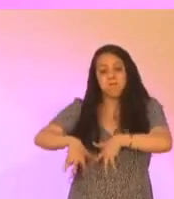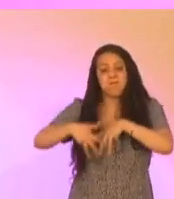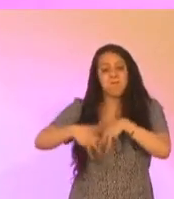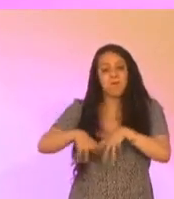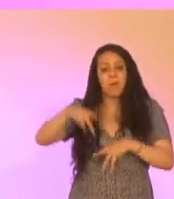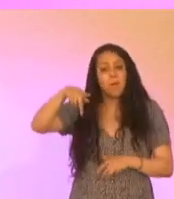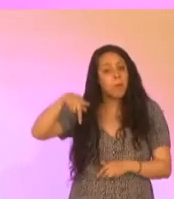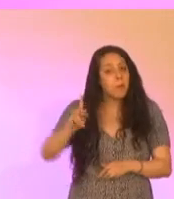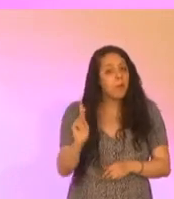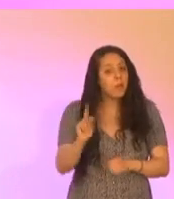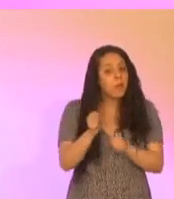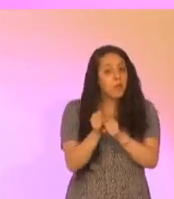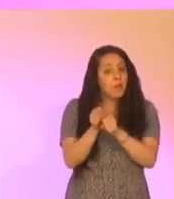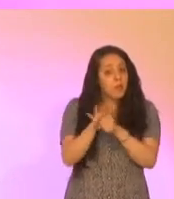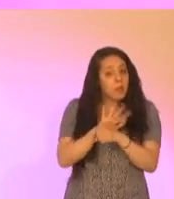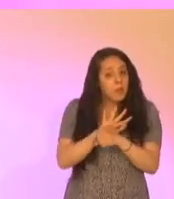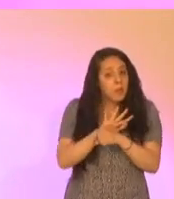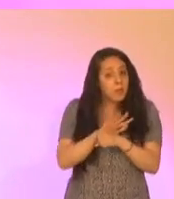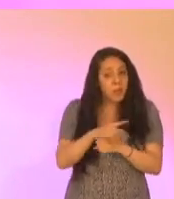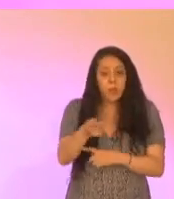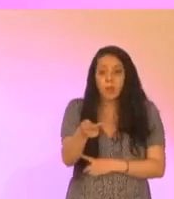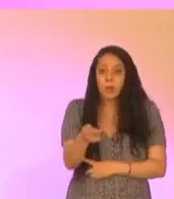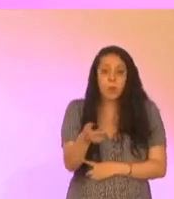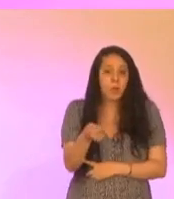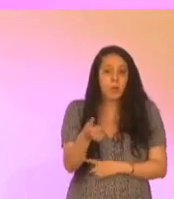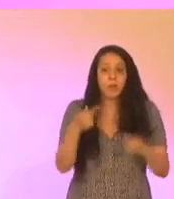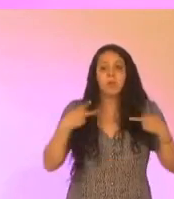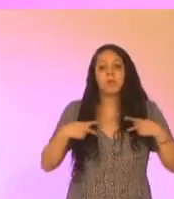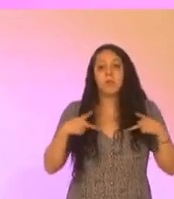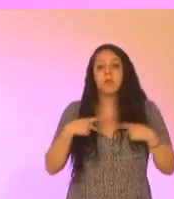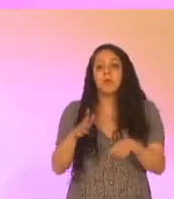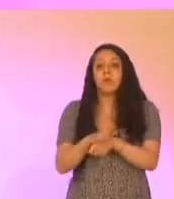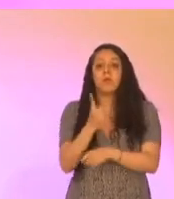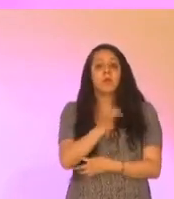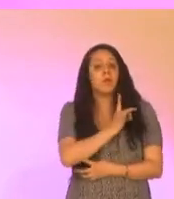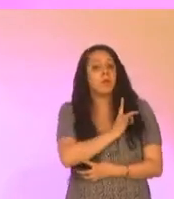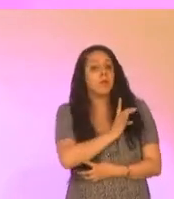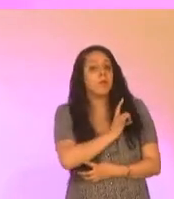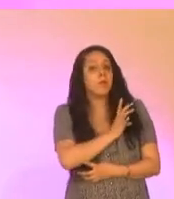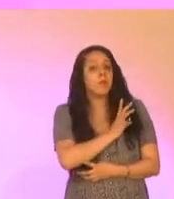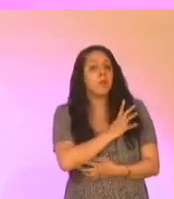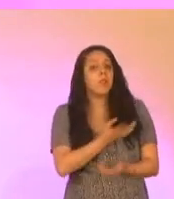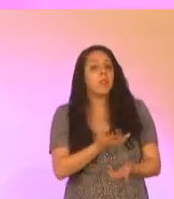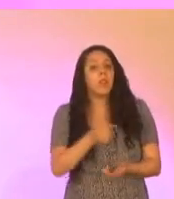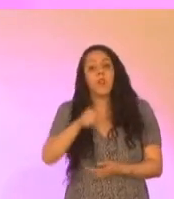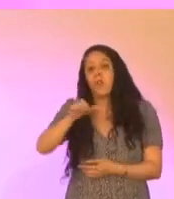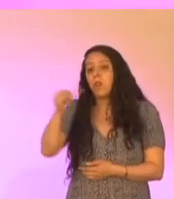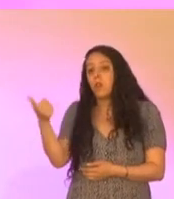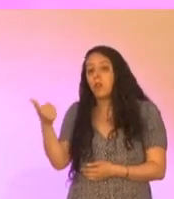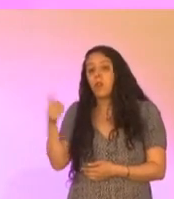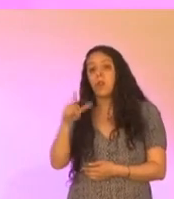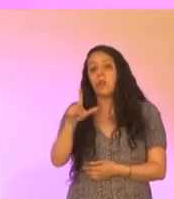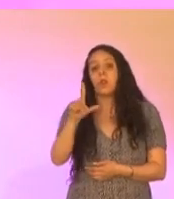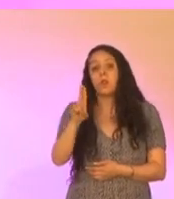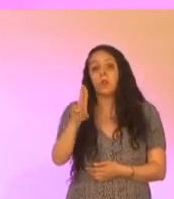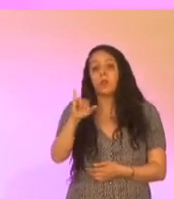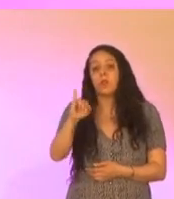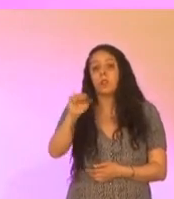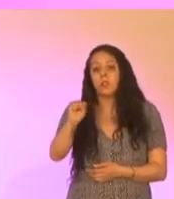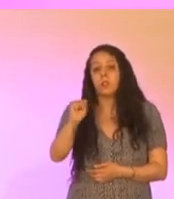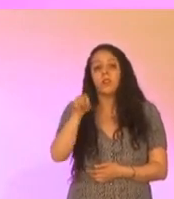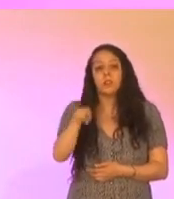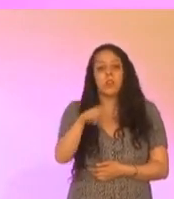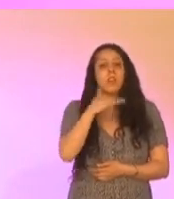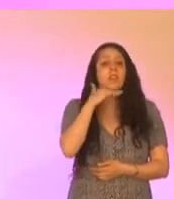por el miedo a la pandemia naturalmente y el de grisel delgado es este texto también nos parece muy importante y muy